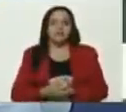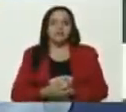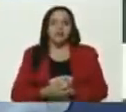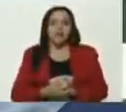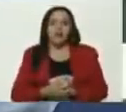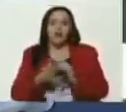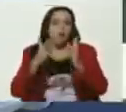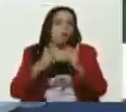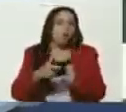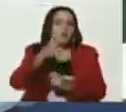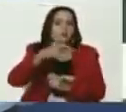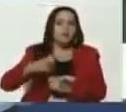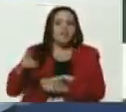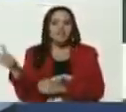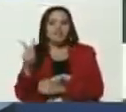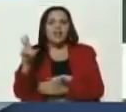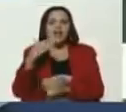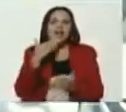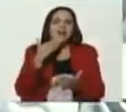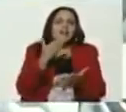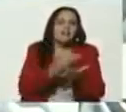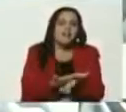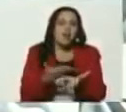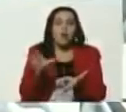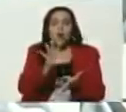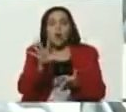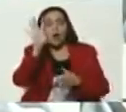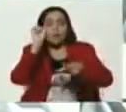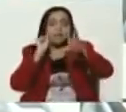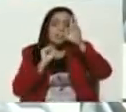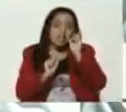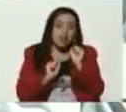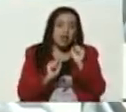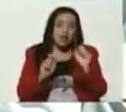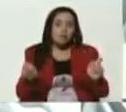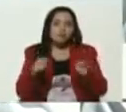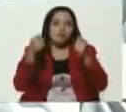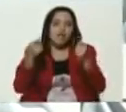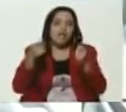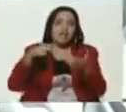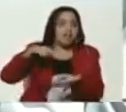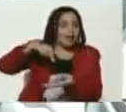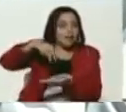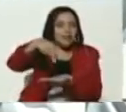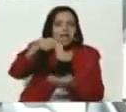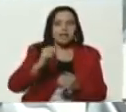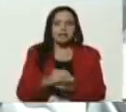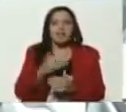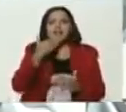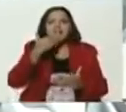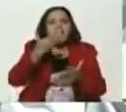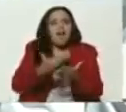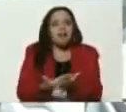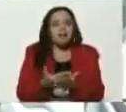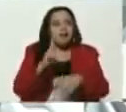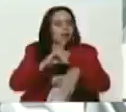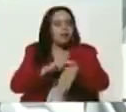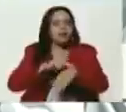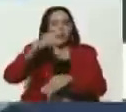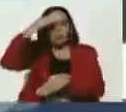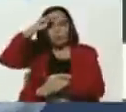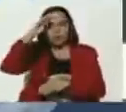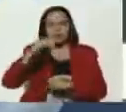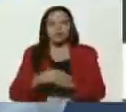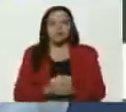¿Cuántos venezolanos aprendieron o recuperaron la posibilidad de caminar gracias a los médicos y a las médicas cubanas